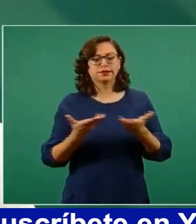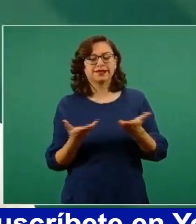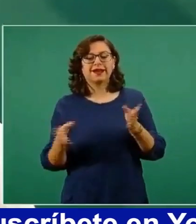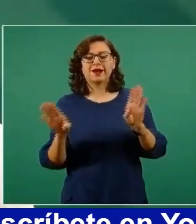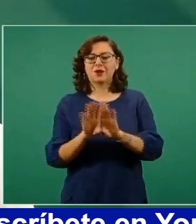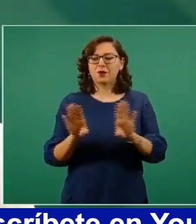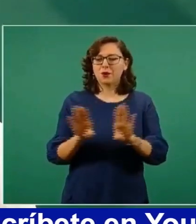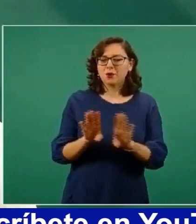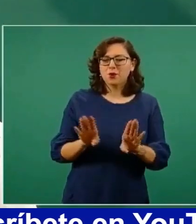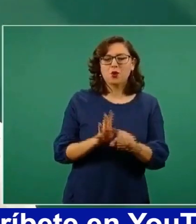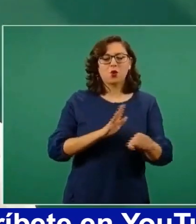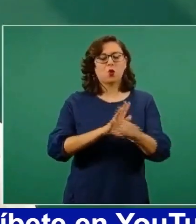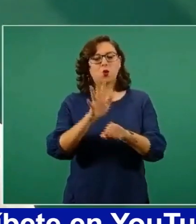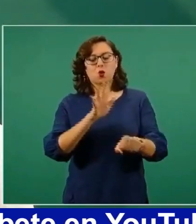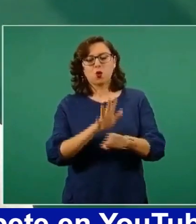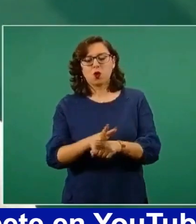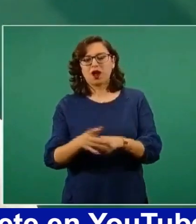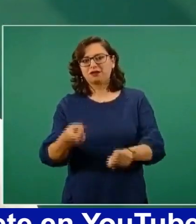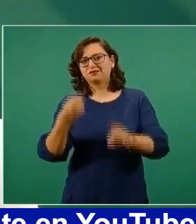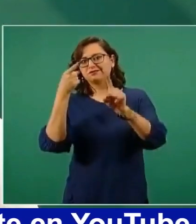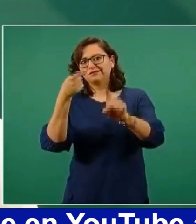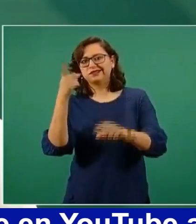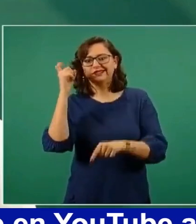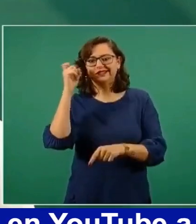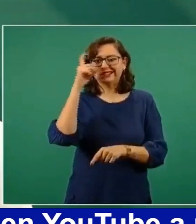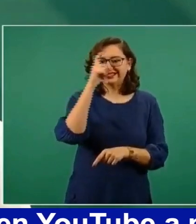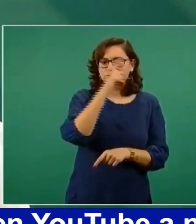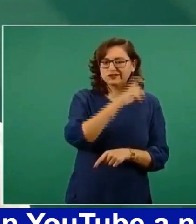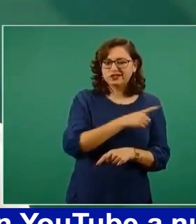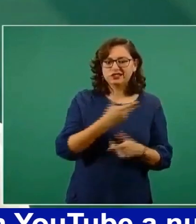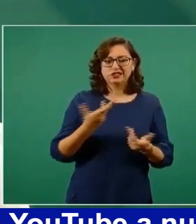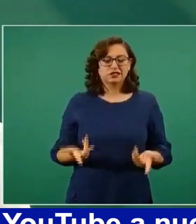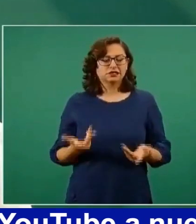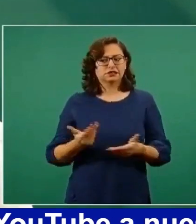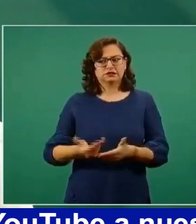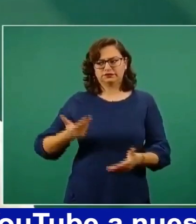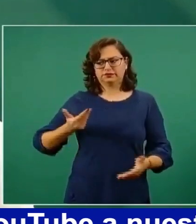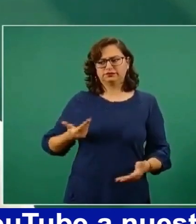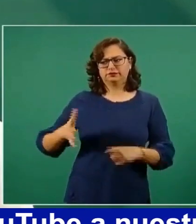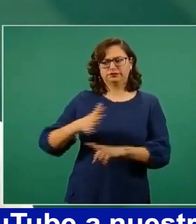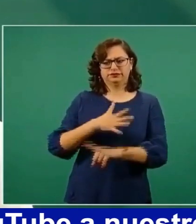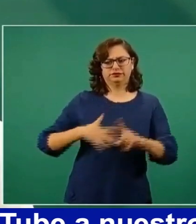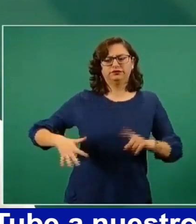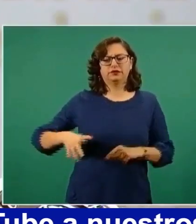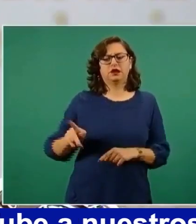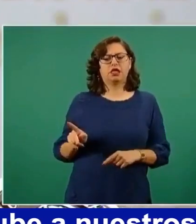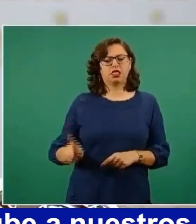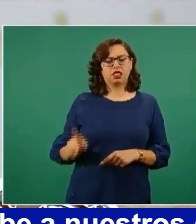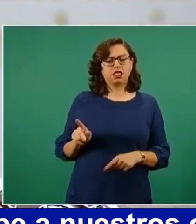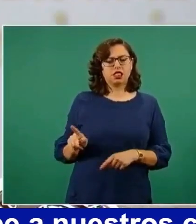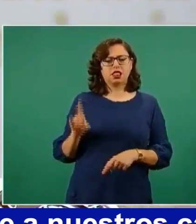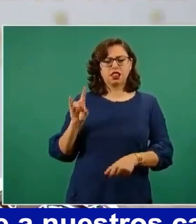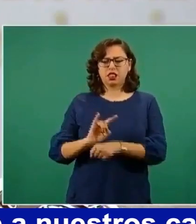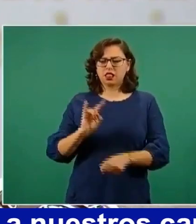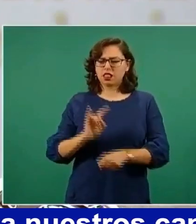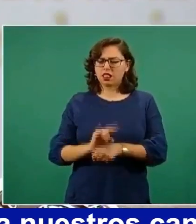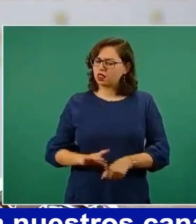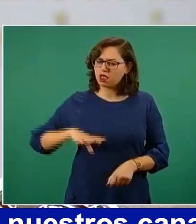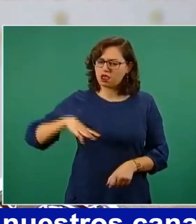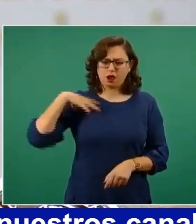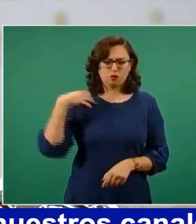los retos para poder eliminar toda la simulación alrededor de la figura de subcontratación.